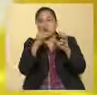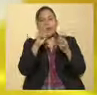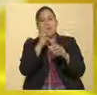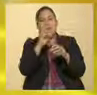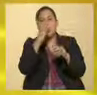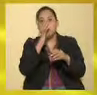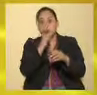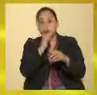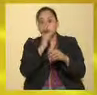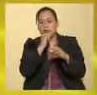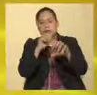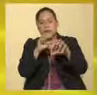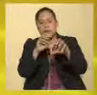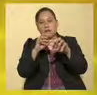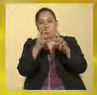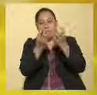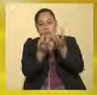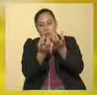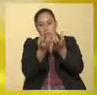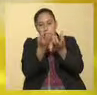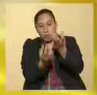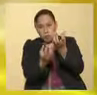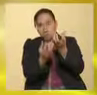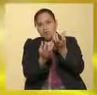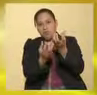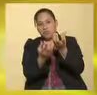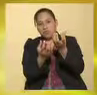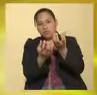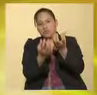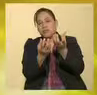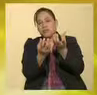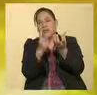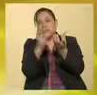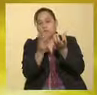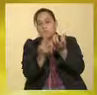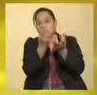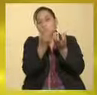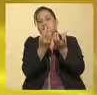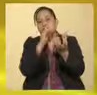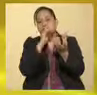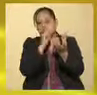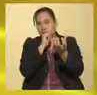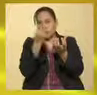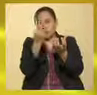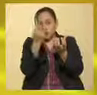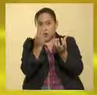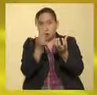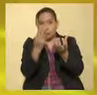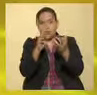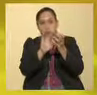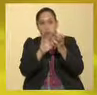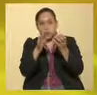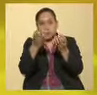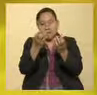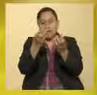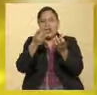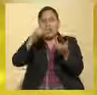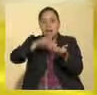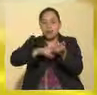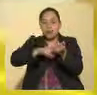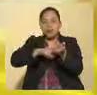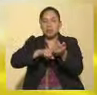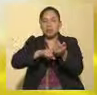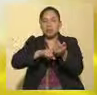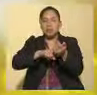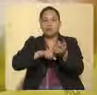se regrese. Sin embargo, a veces este canal inguinal se queda abierto y entonces ahí obviamente pasa el testículo y